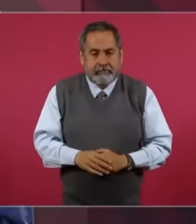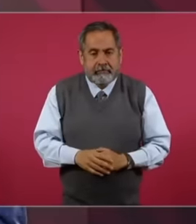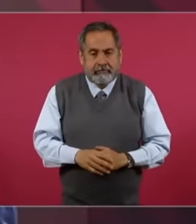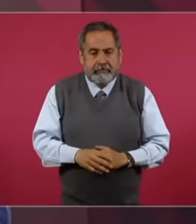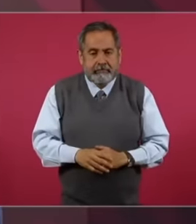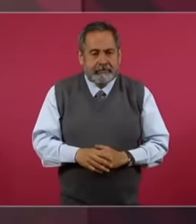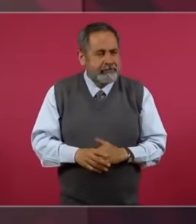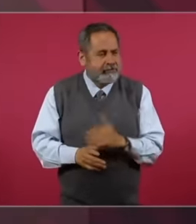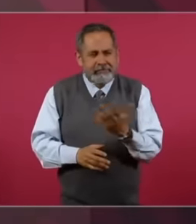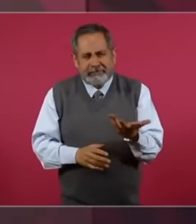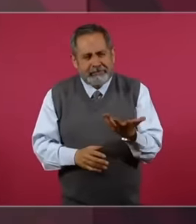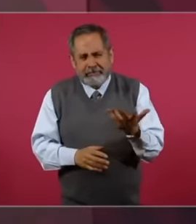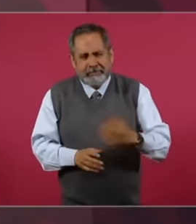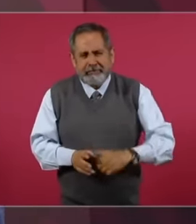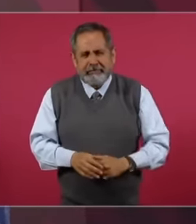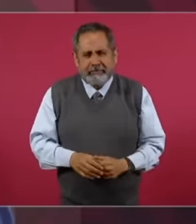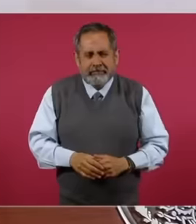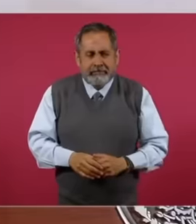Entonces,